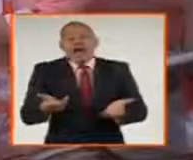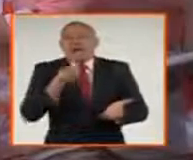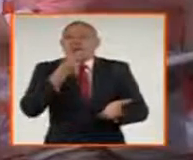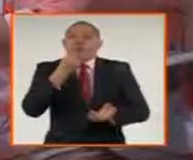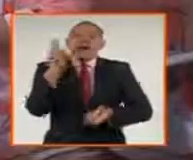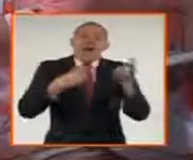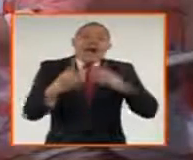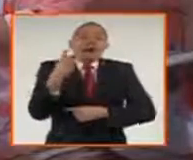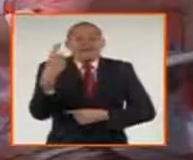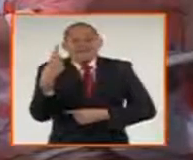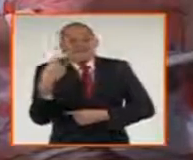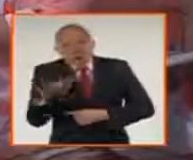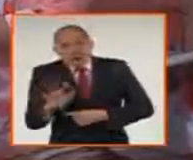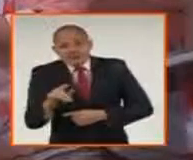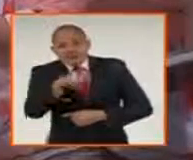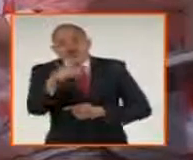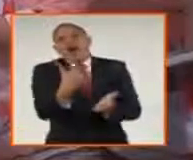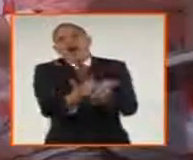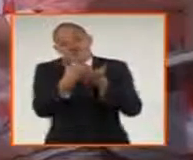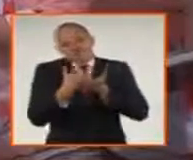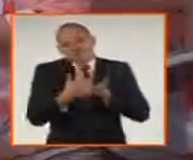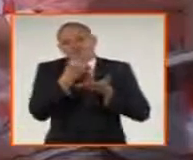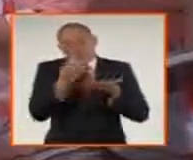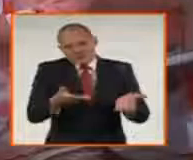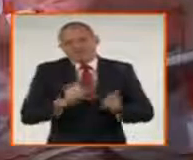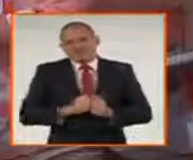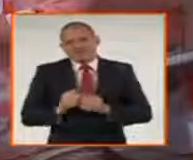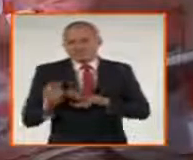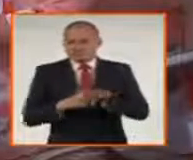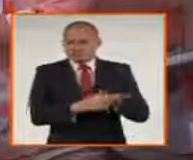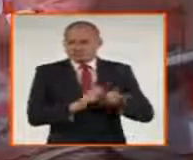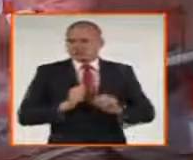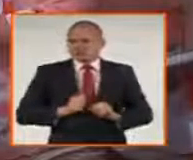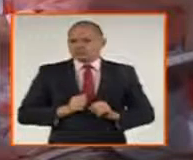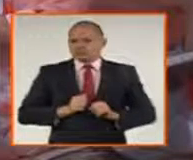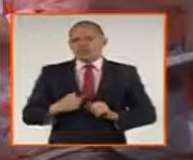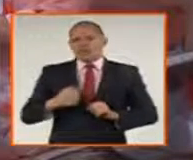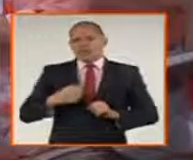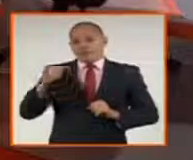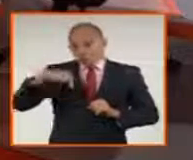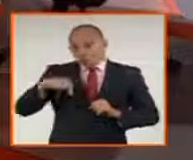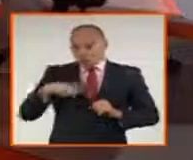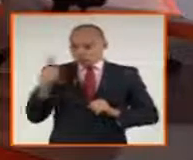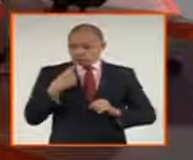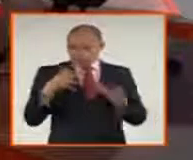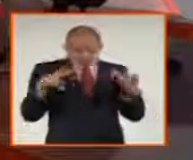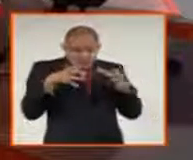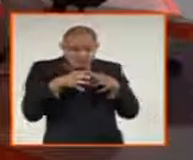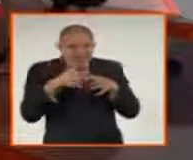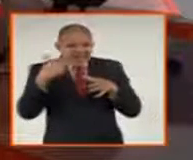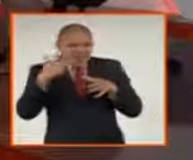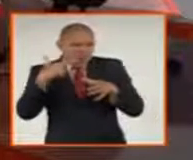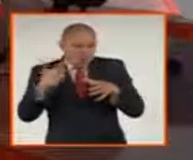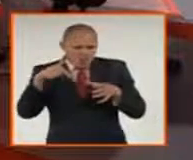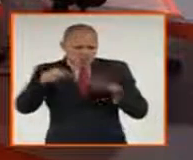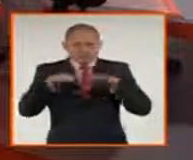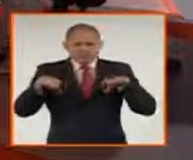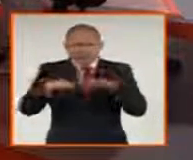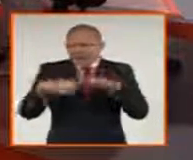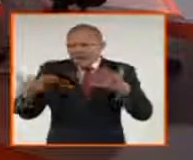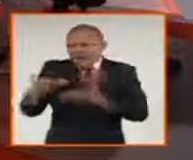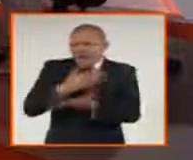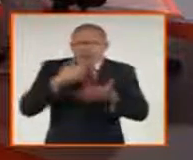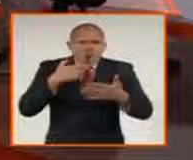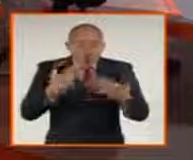breve anécdota. Hoy, mientras nos reuníamos para conversar en torno a cómo íbamos a armar nuestro programa, yo